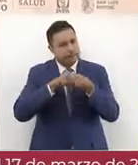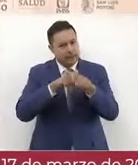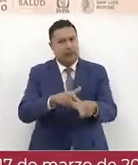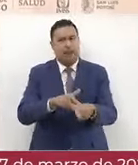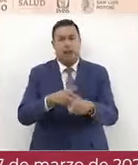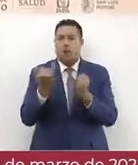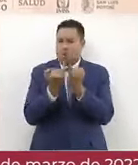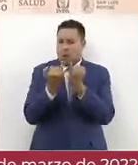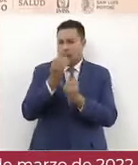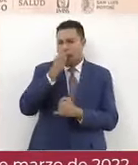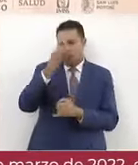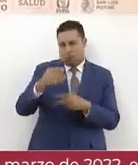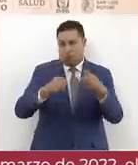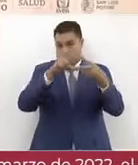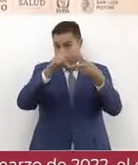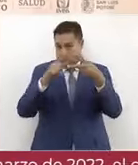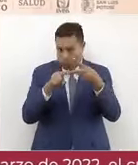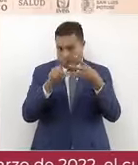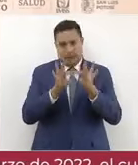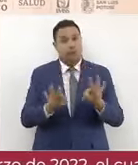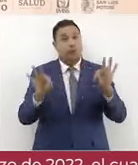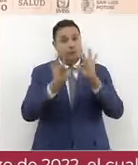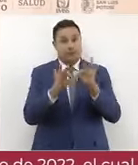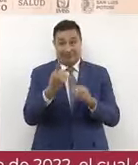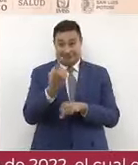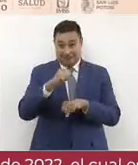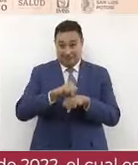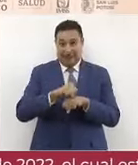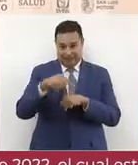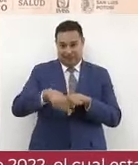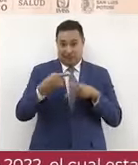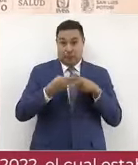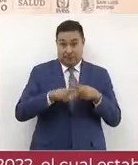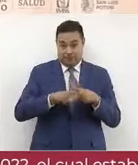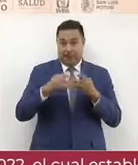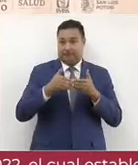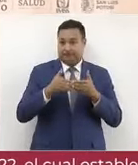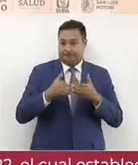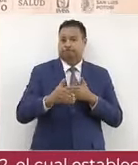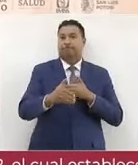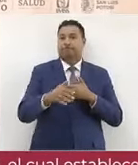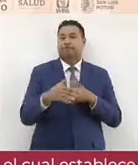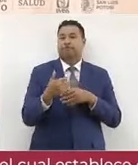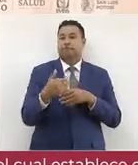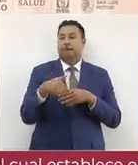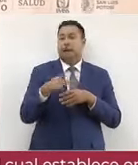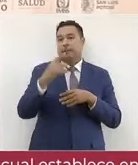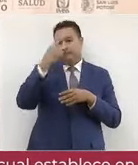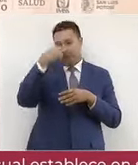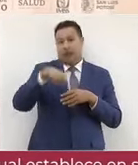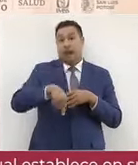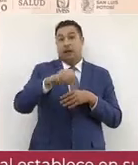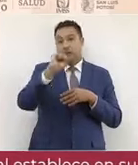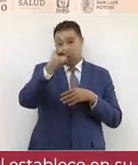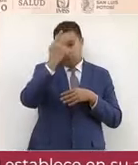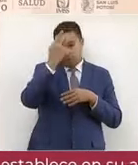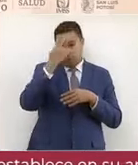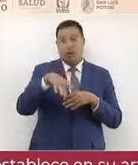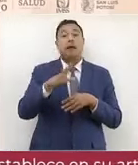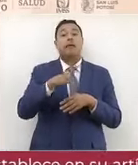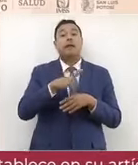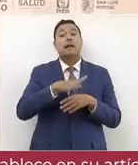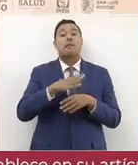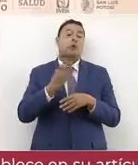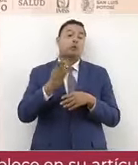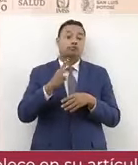También comunicarle dos cosas importantes. Esta semana empezamos en San Luis Potosí ya a tener las becas para